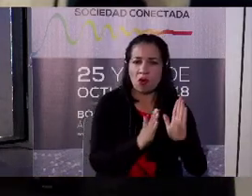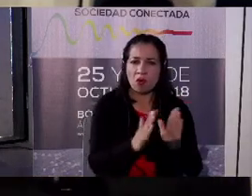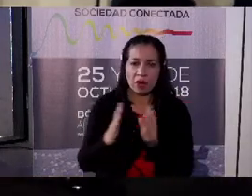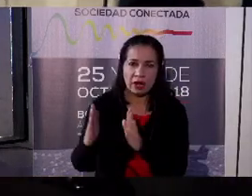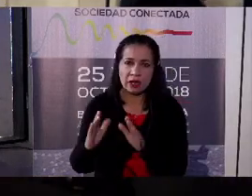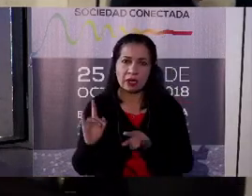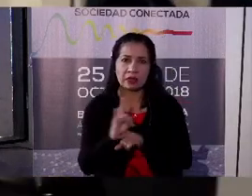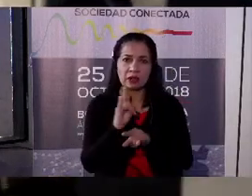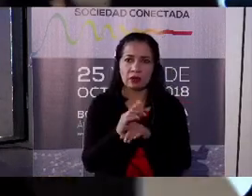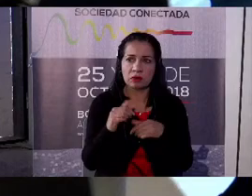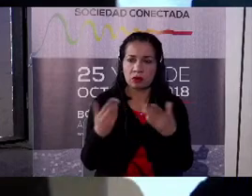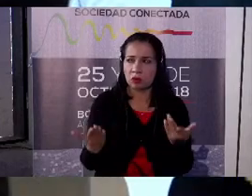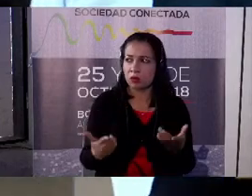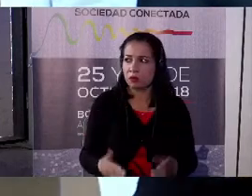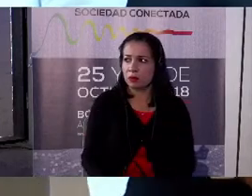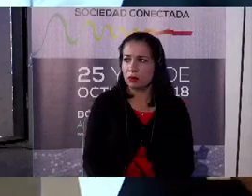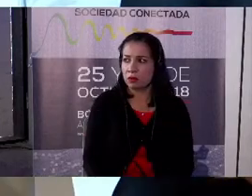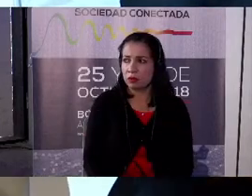usan